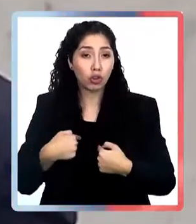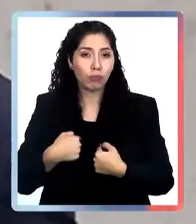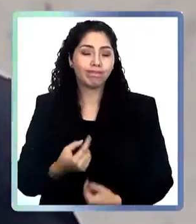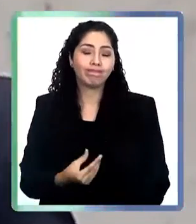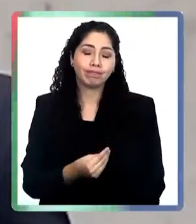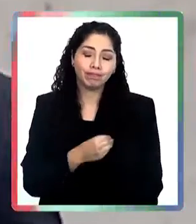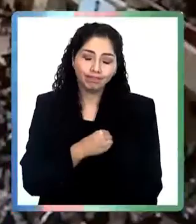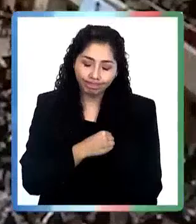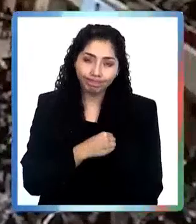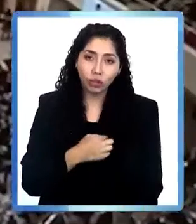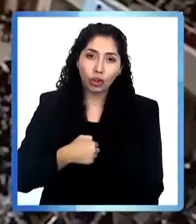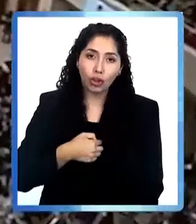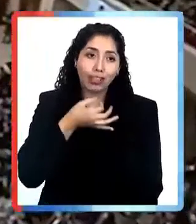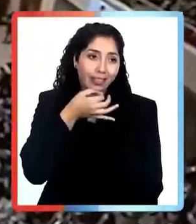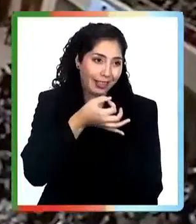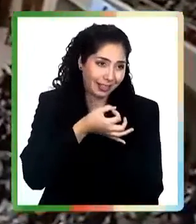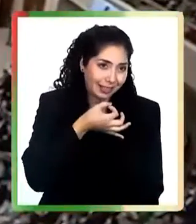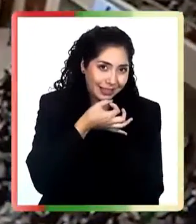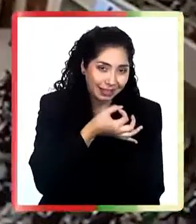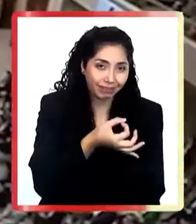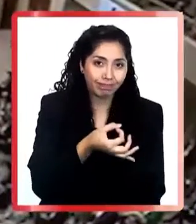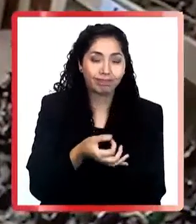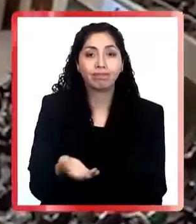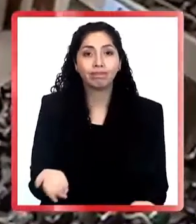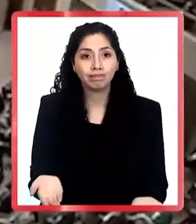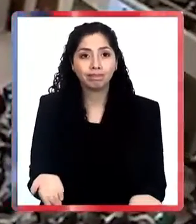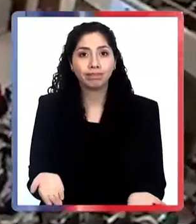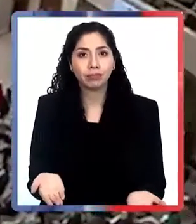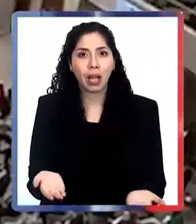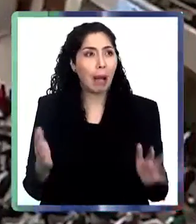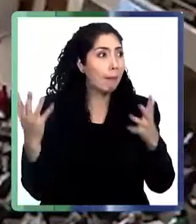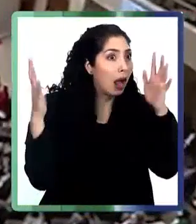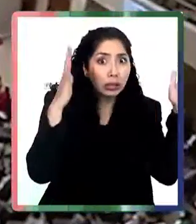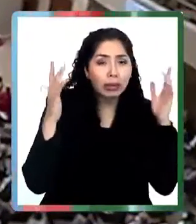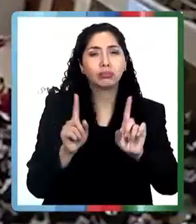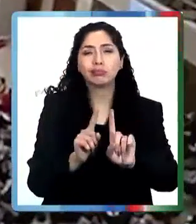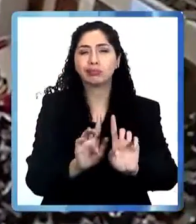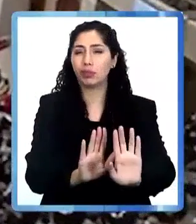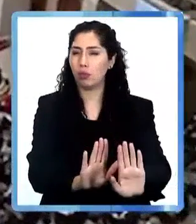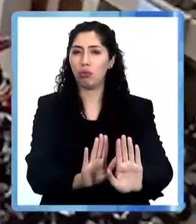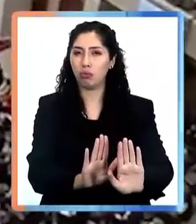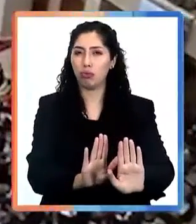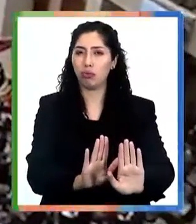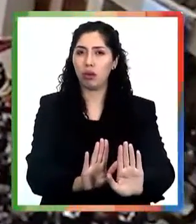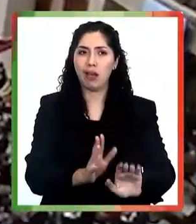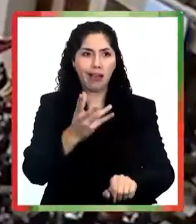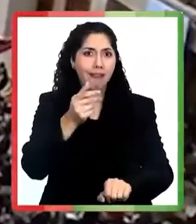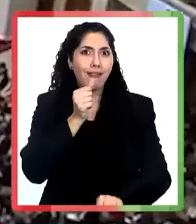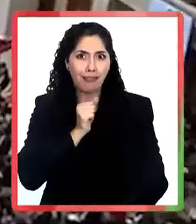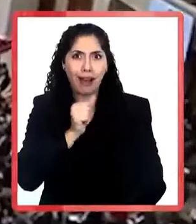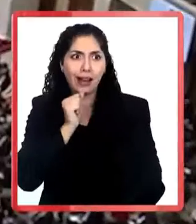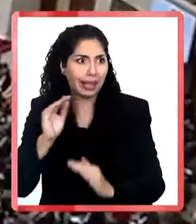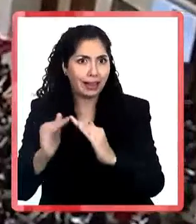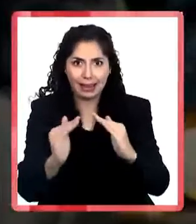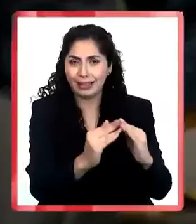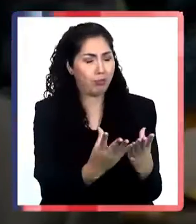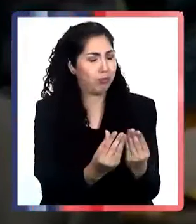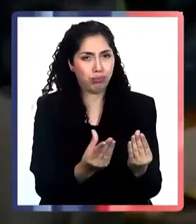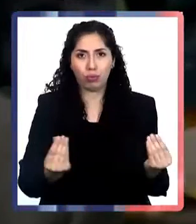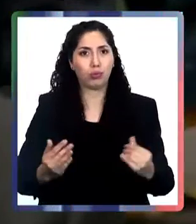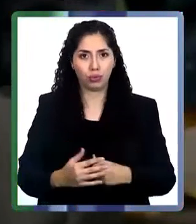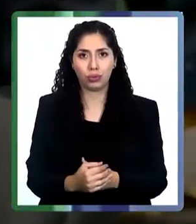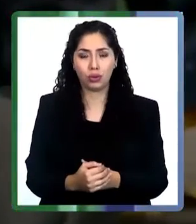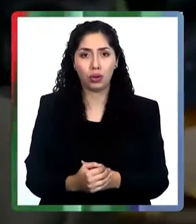me entristece decir que no lo merecemos tantos aplausos porque nos gustaría y mucho más el déficit de vivienda es mucho más grande